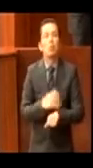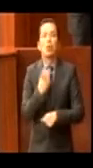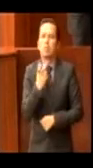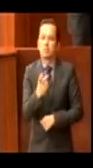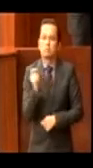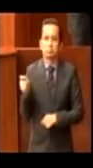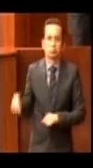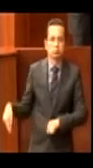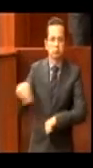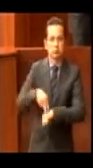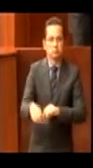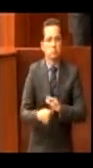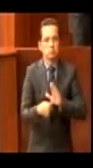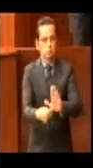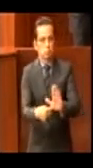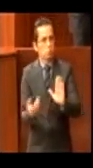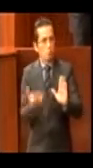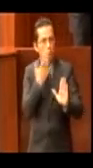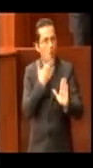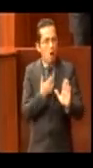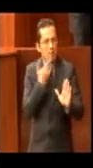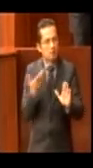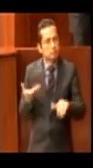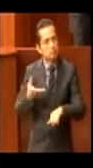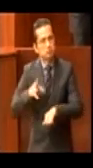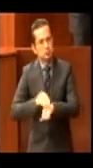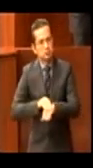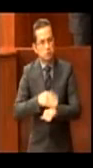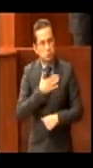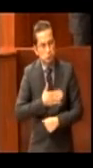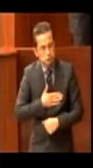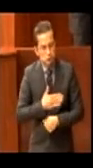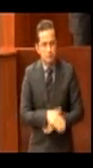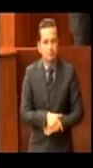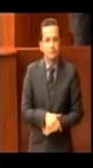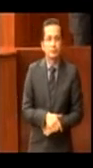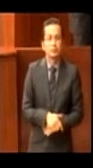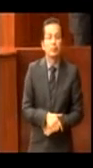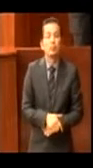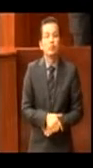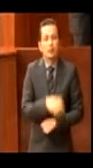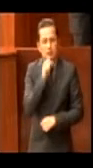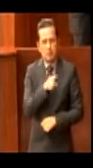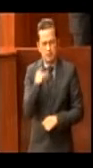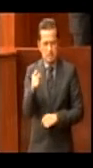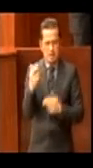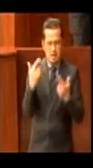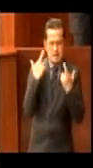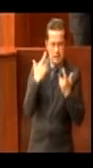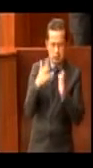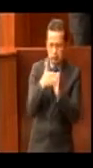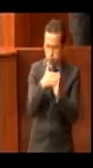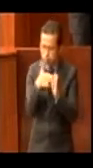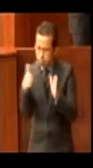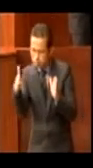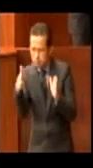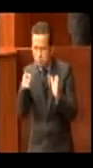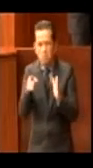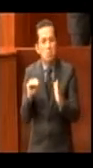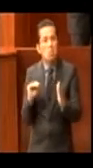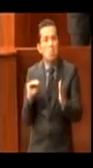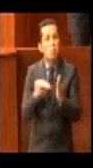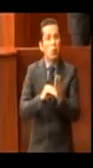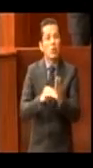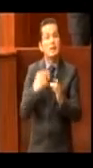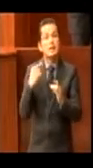al escrutinio público sin justificación finalmente el spot en su versión de radio al no contener la mención